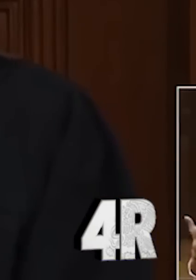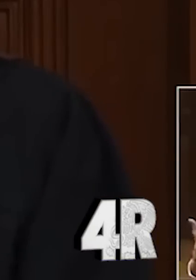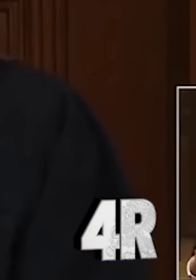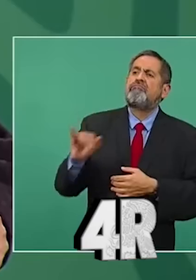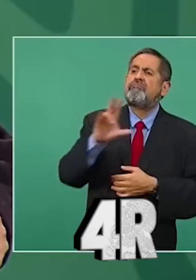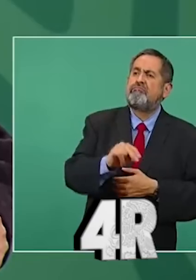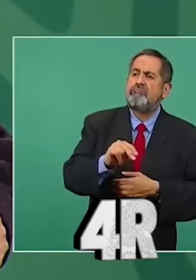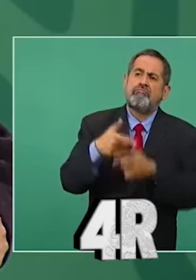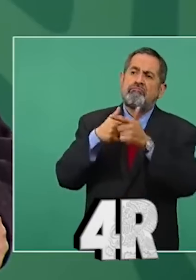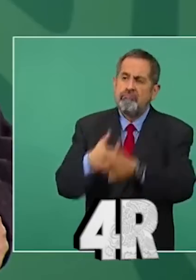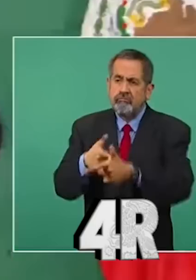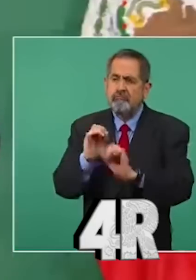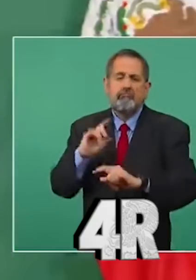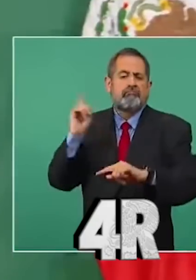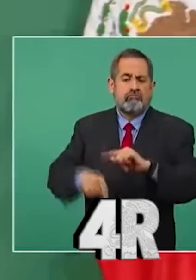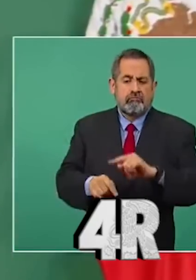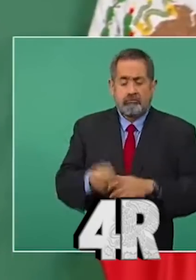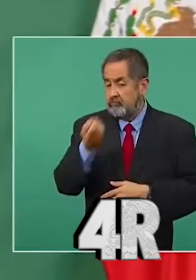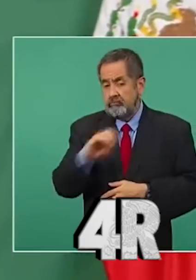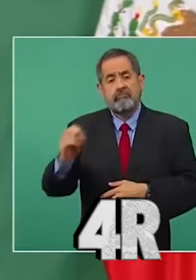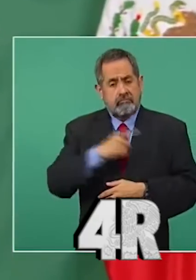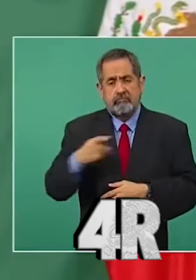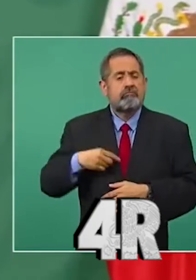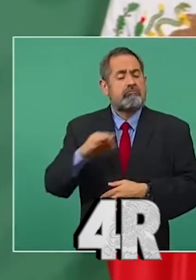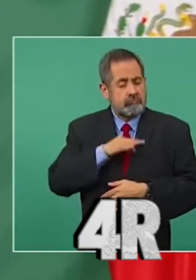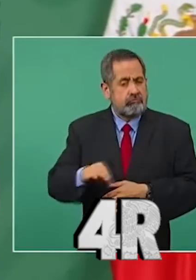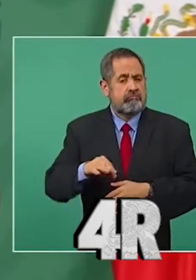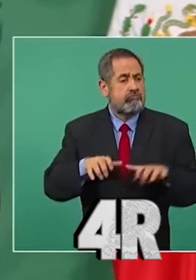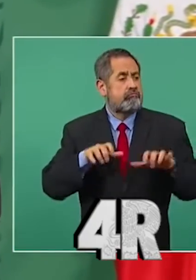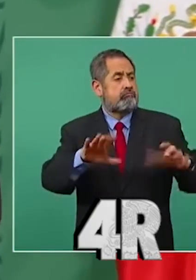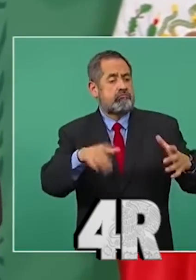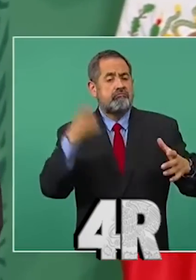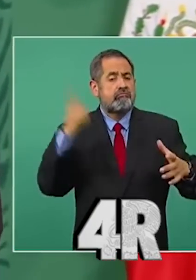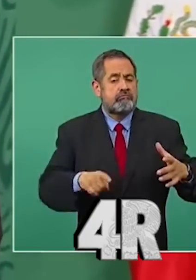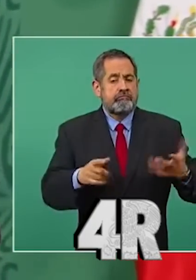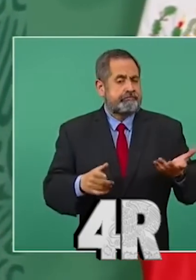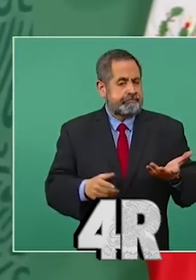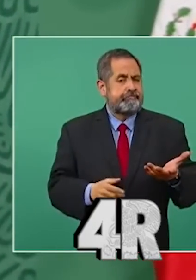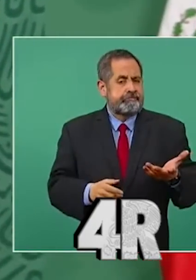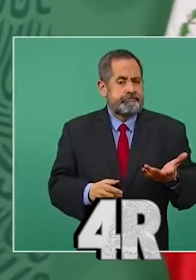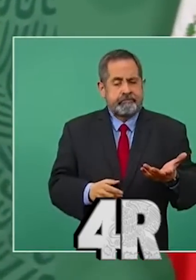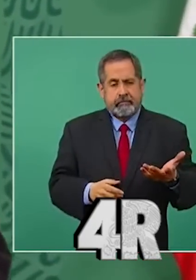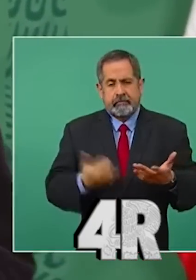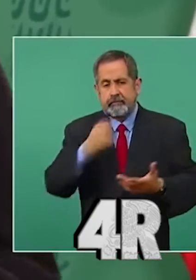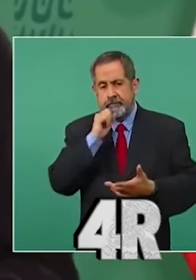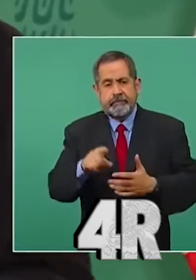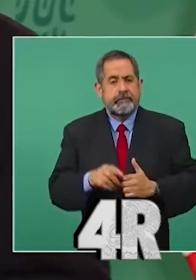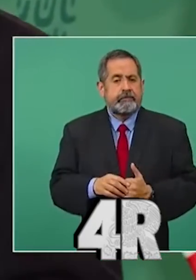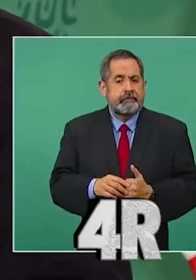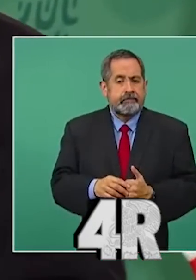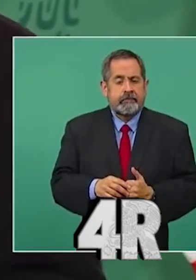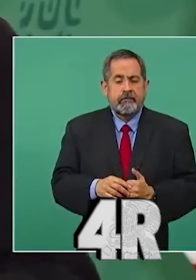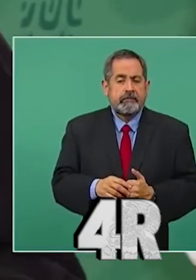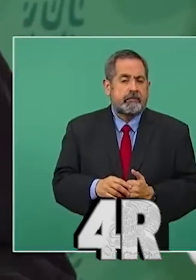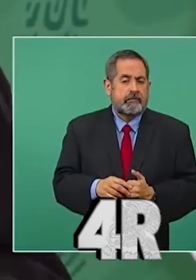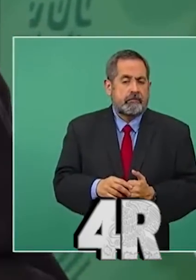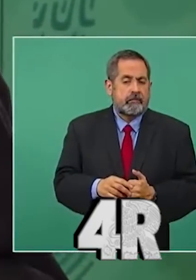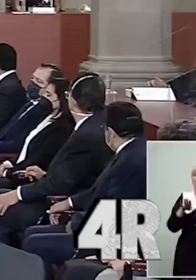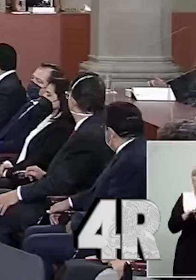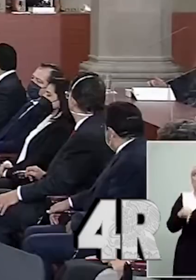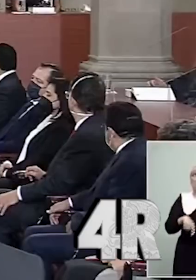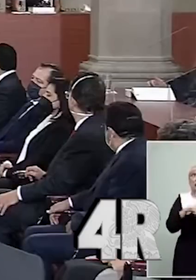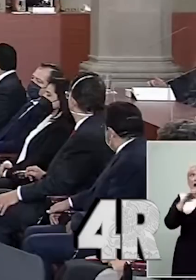ejercicio democrático que por supuesto los tiene verdaderamente rabiando. Sin embargo, vamos a ver lo que dijo el presidente Andrés